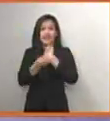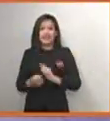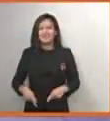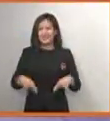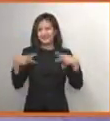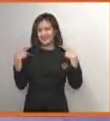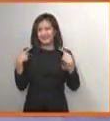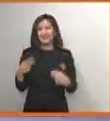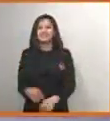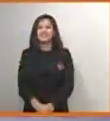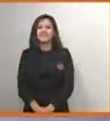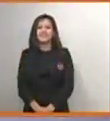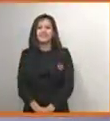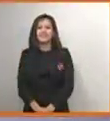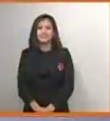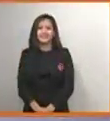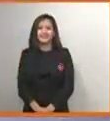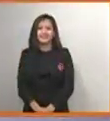te cambia la vida.